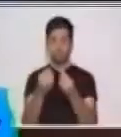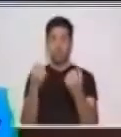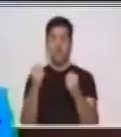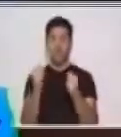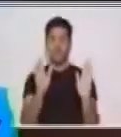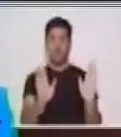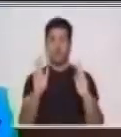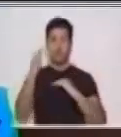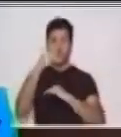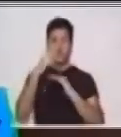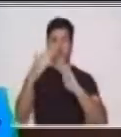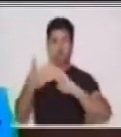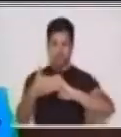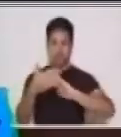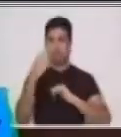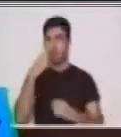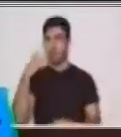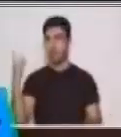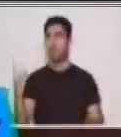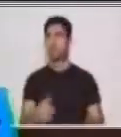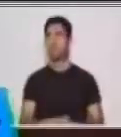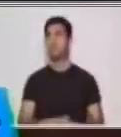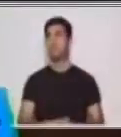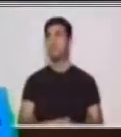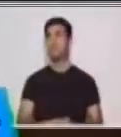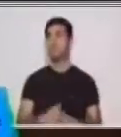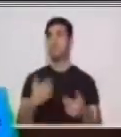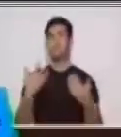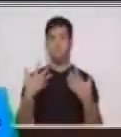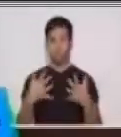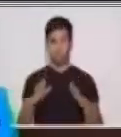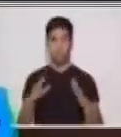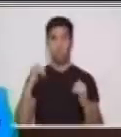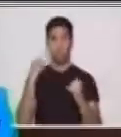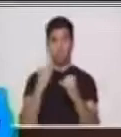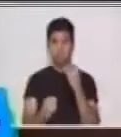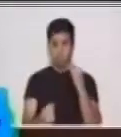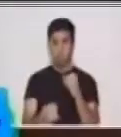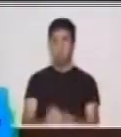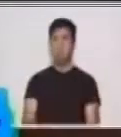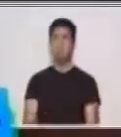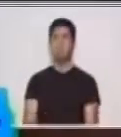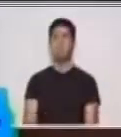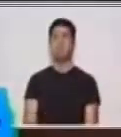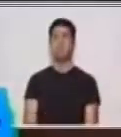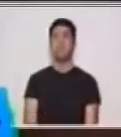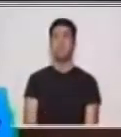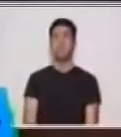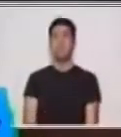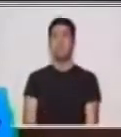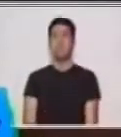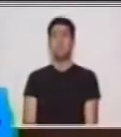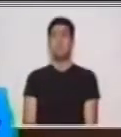prisma rectangular. Entonces, finalmente tenemos ya